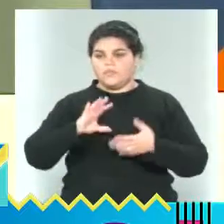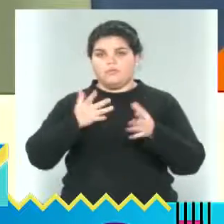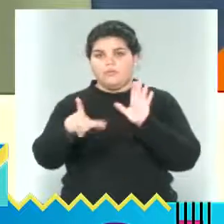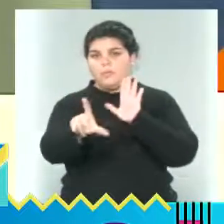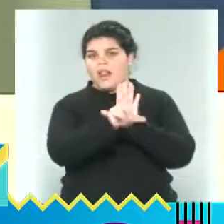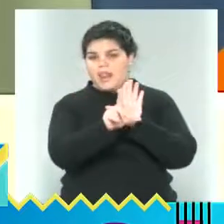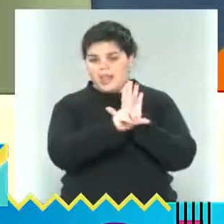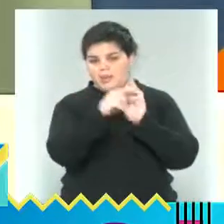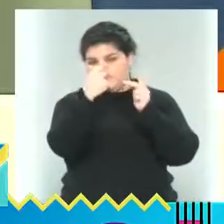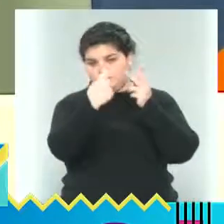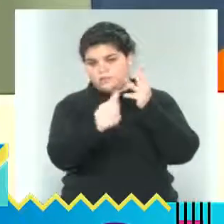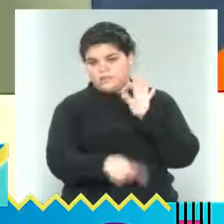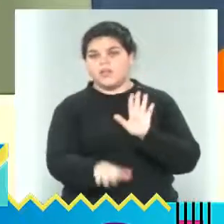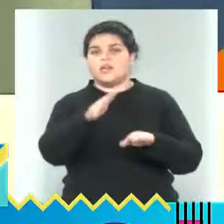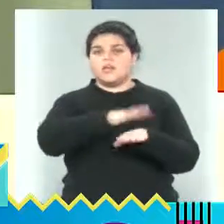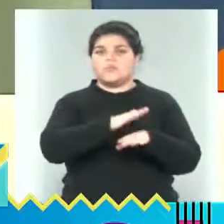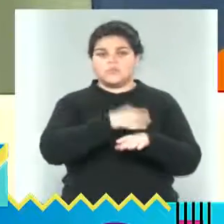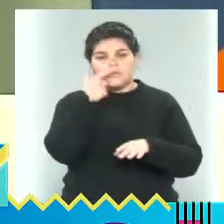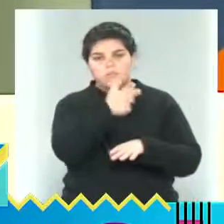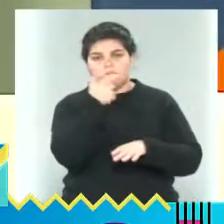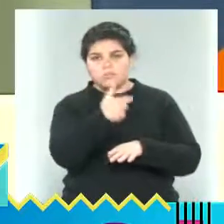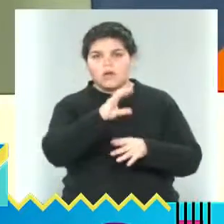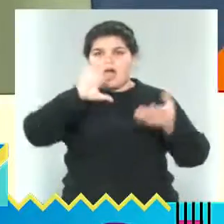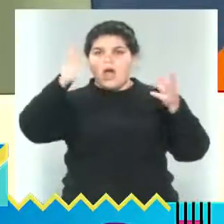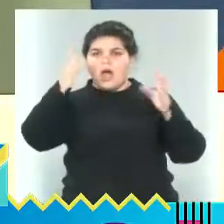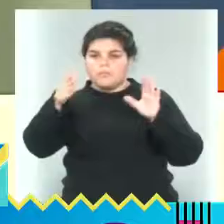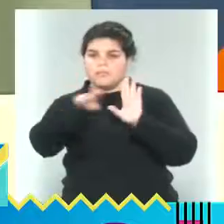legislativas que hay, lo que regula las normativas